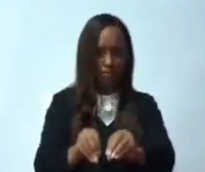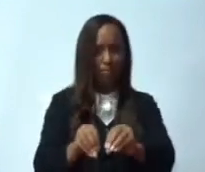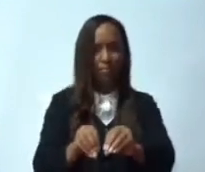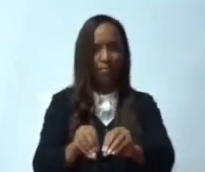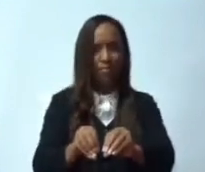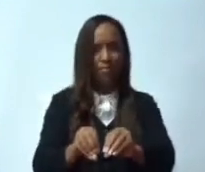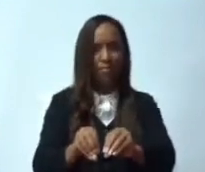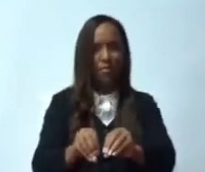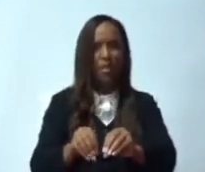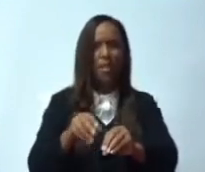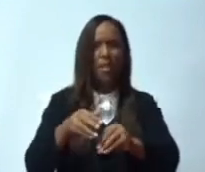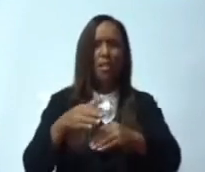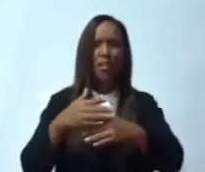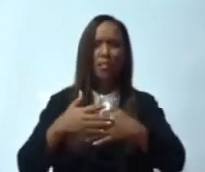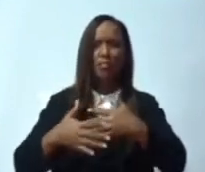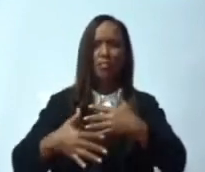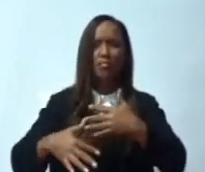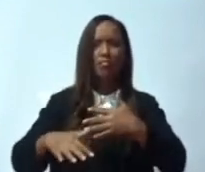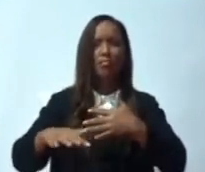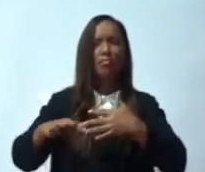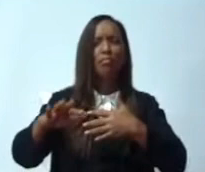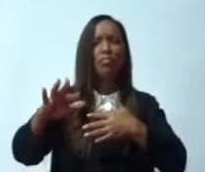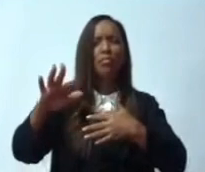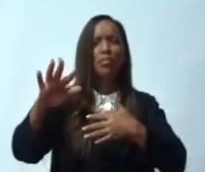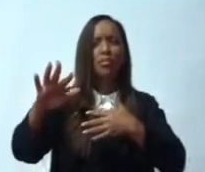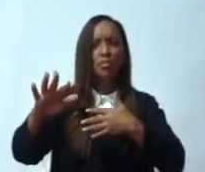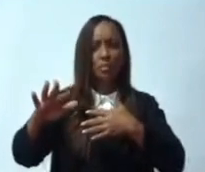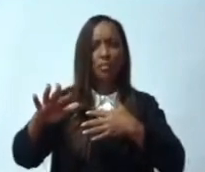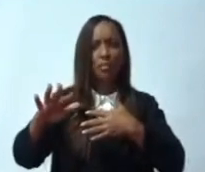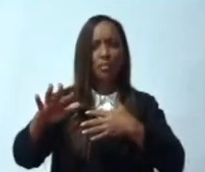esta tradición. Y creo que sería justo